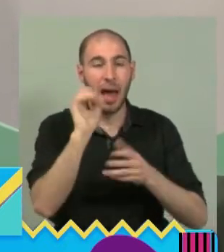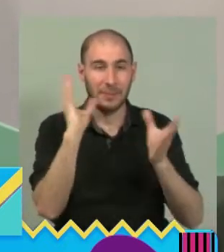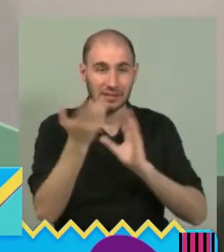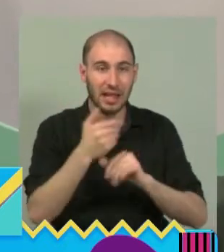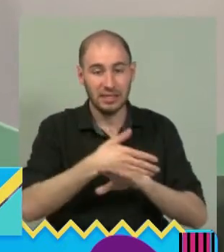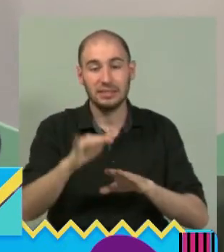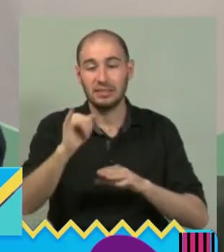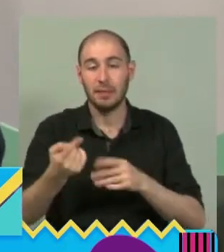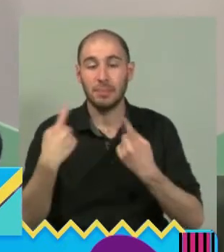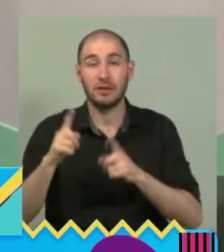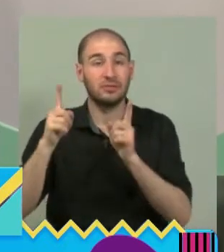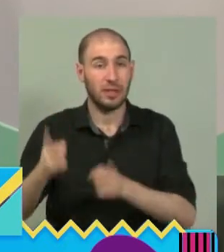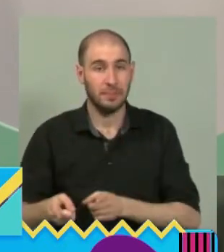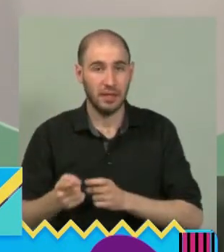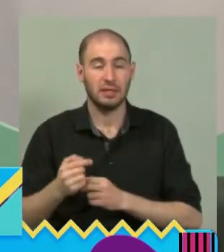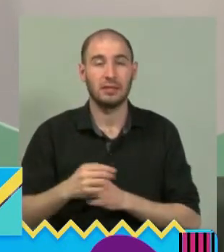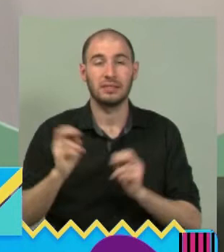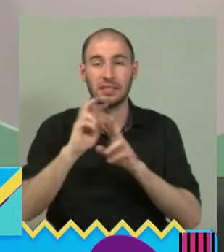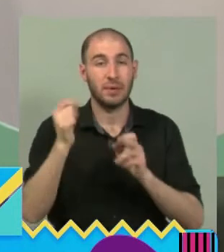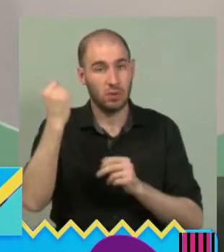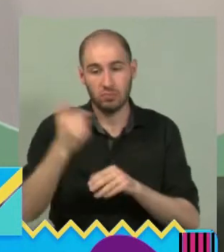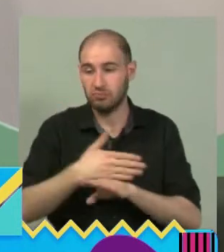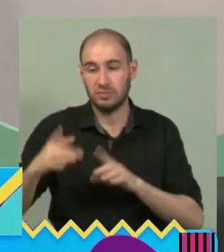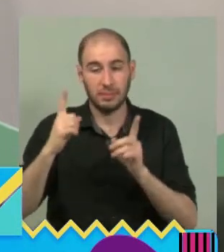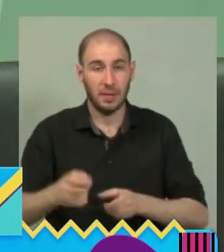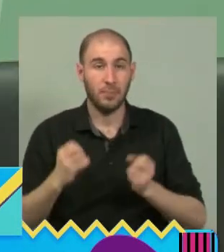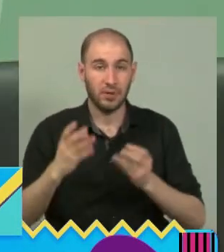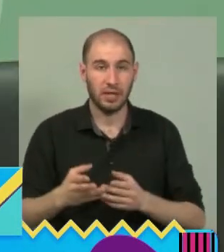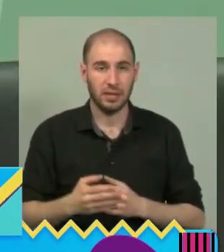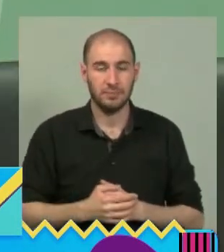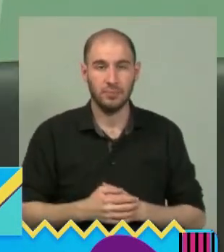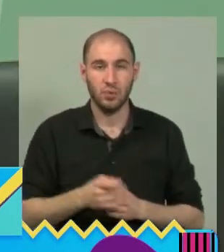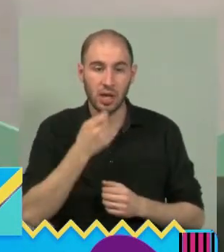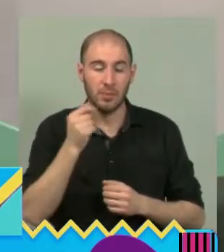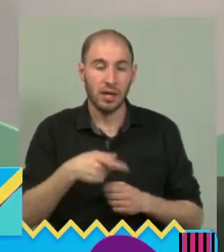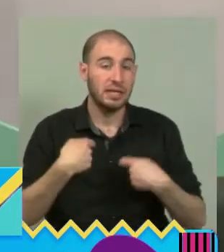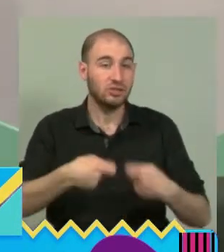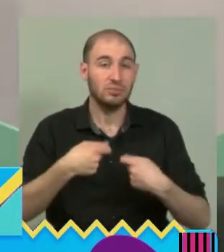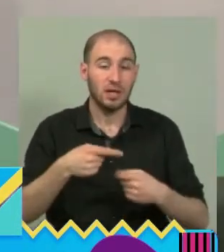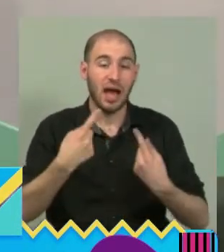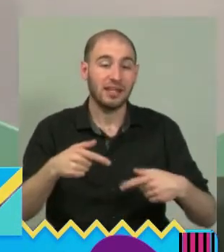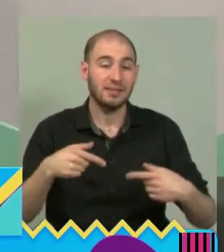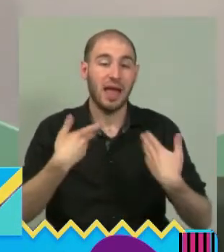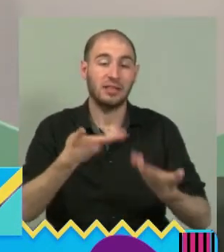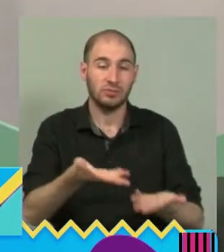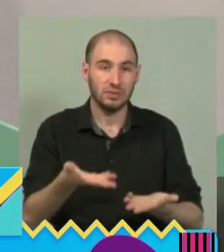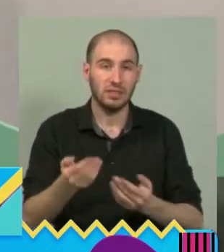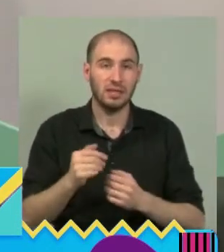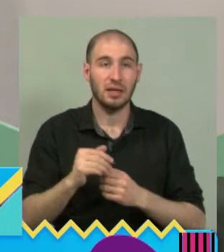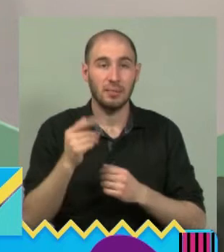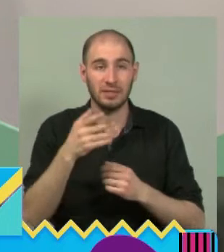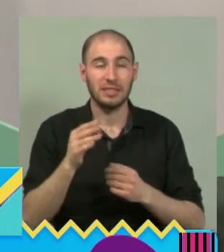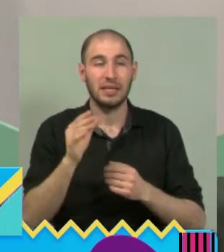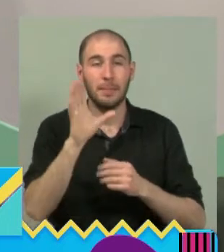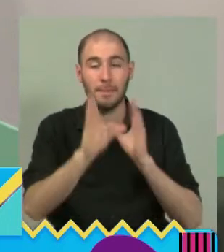ambiental, pero que también sean sustentables desde el punto de vista económico. Porque de lo contrario, vivimos subsidiando actividades. Es lo que han hecho los